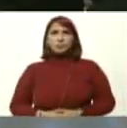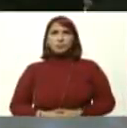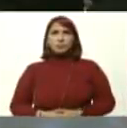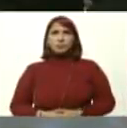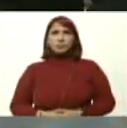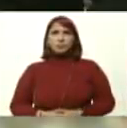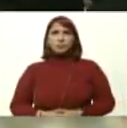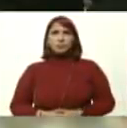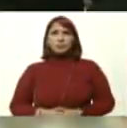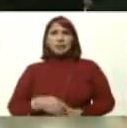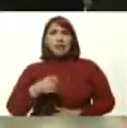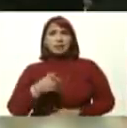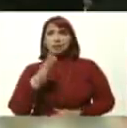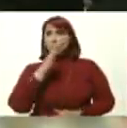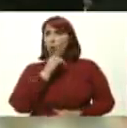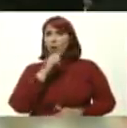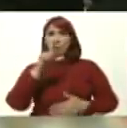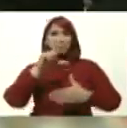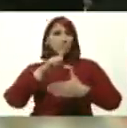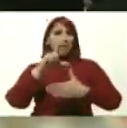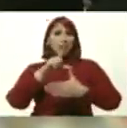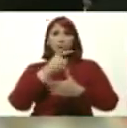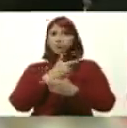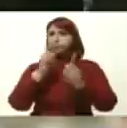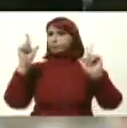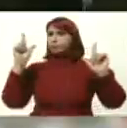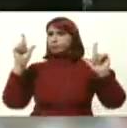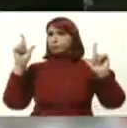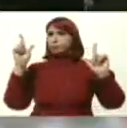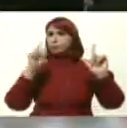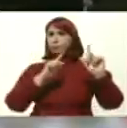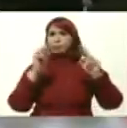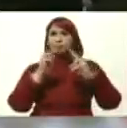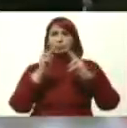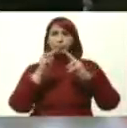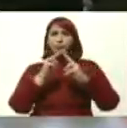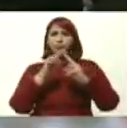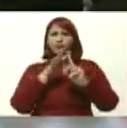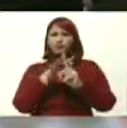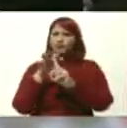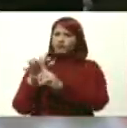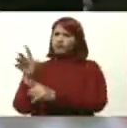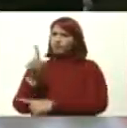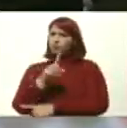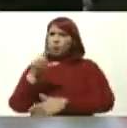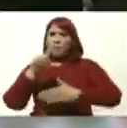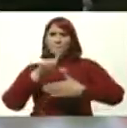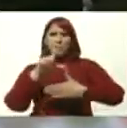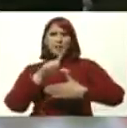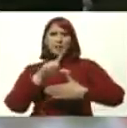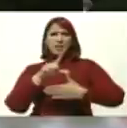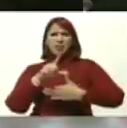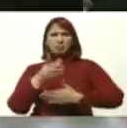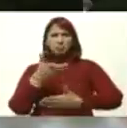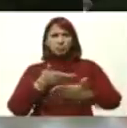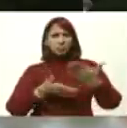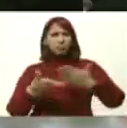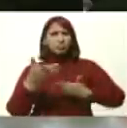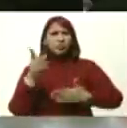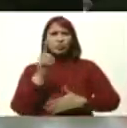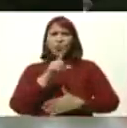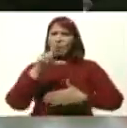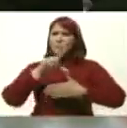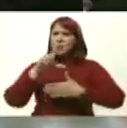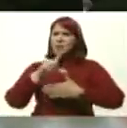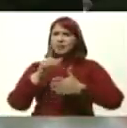Esa no es la América del Sur de los libertadores, la de la xenofobia. No es la América del Sur de la solidaridad, no es la América del